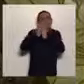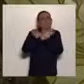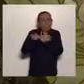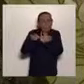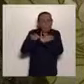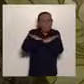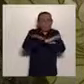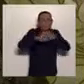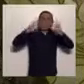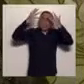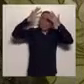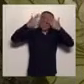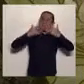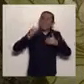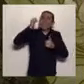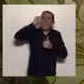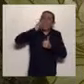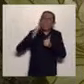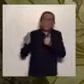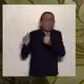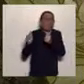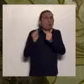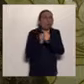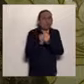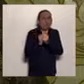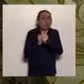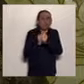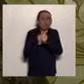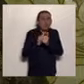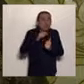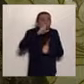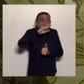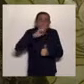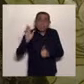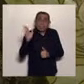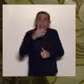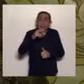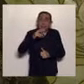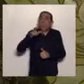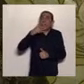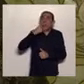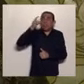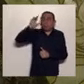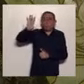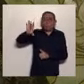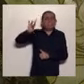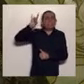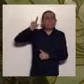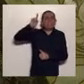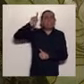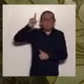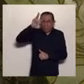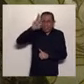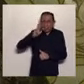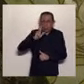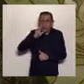eres de gracia, el Señor es contigo, bendita tú eres entre todas las mujeres